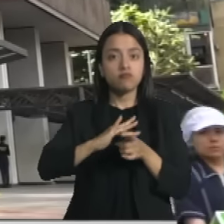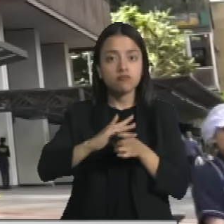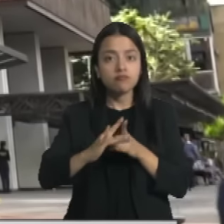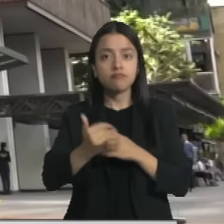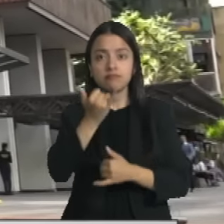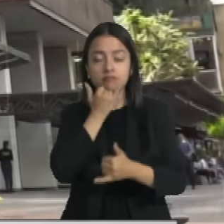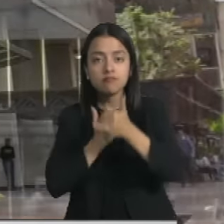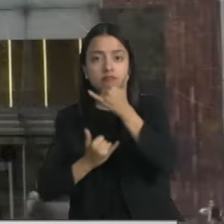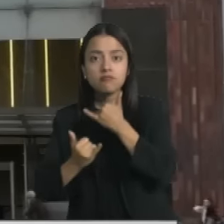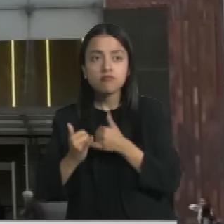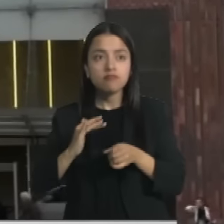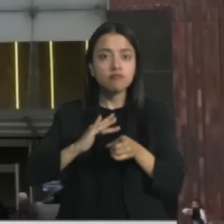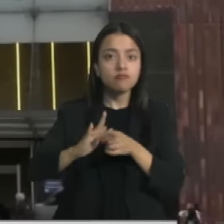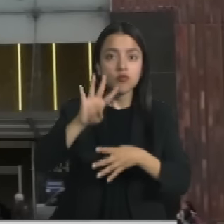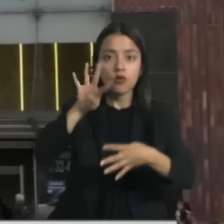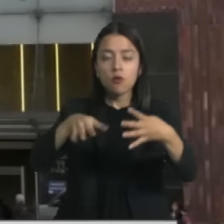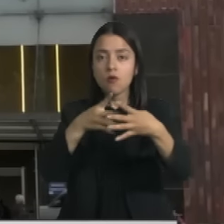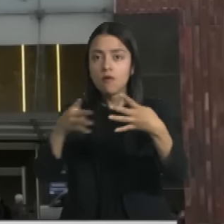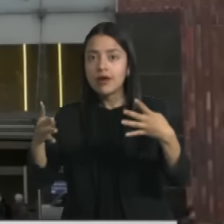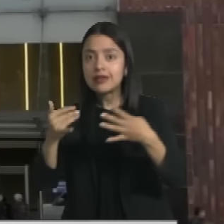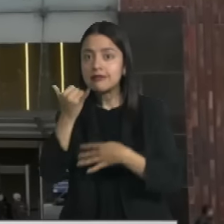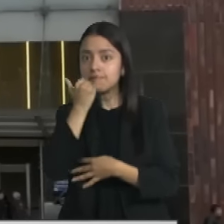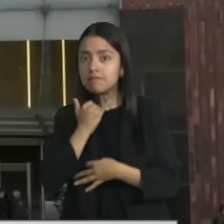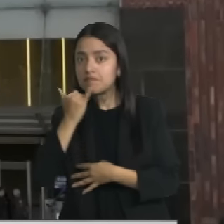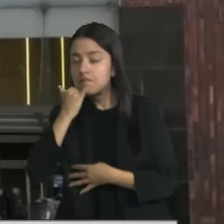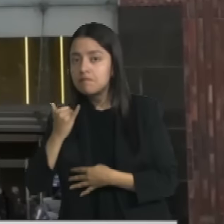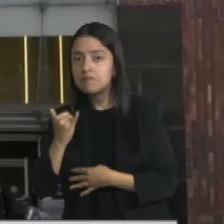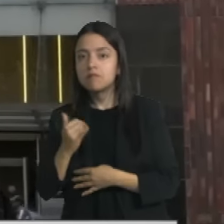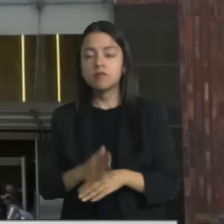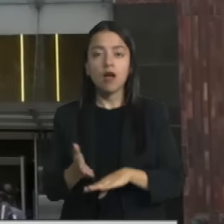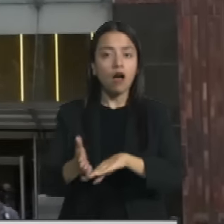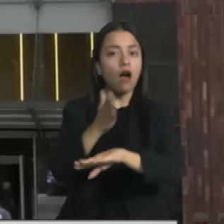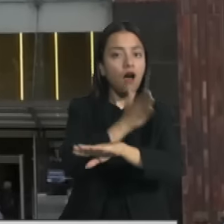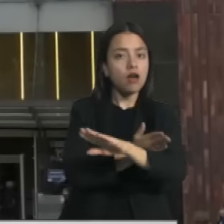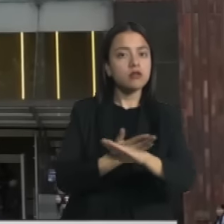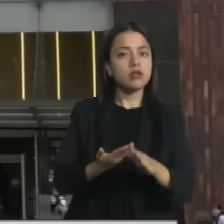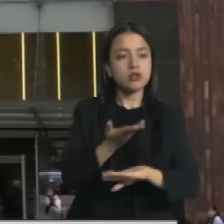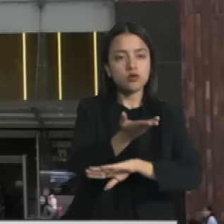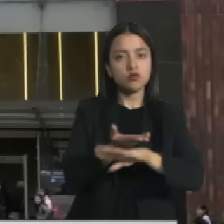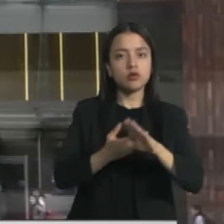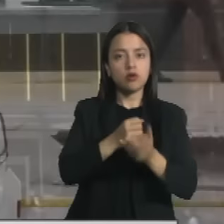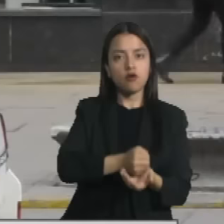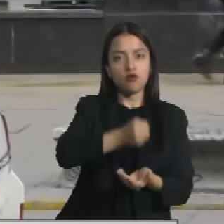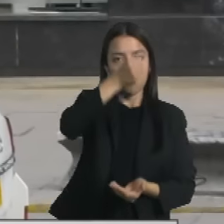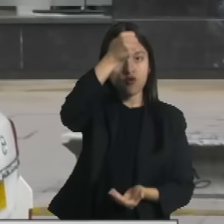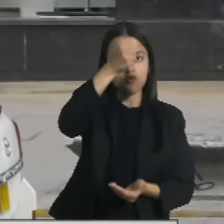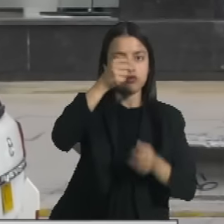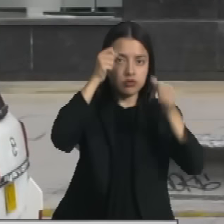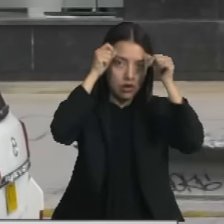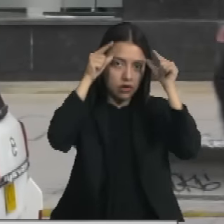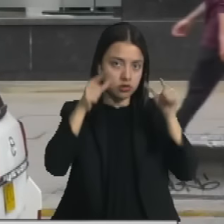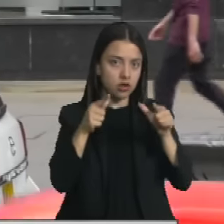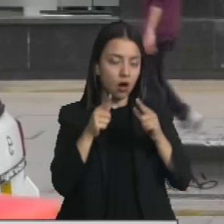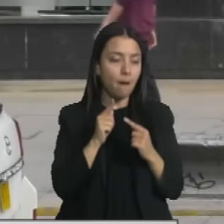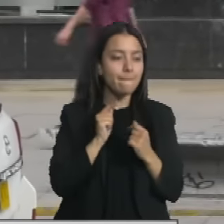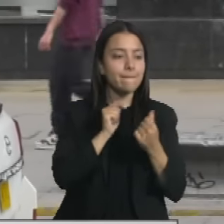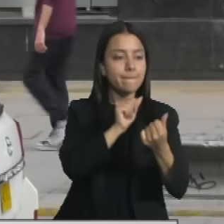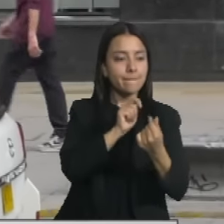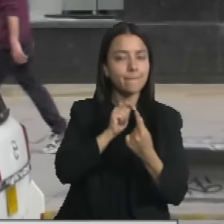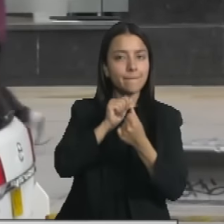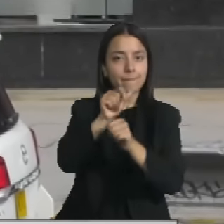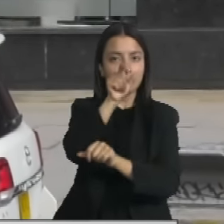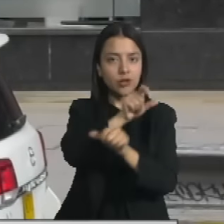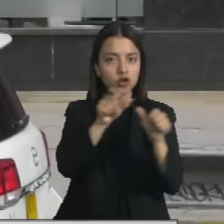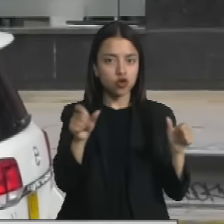y cumplimiento de lo planeado, teniendo en cuenta que si bien se solicitaron y asignaron recursos destinados a la satisfacción de las necesidades de la